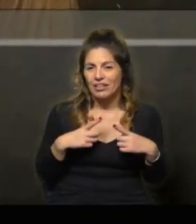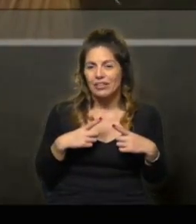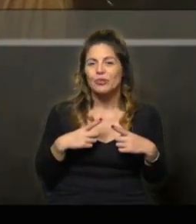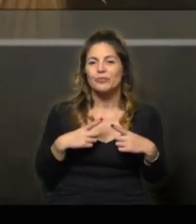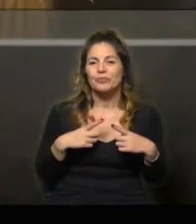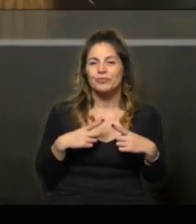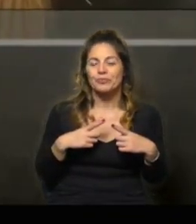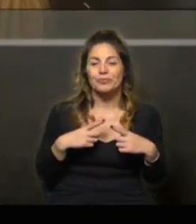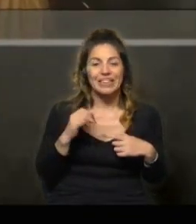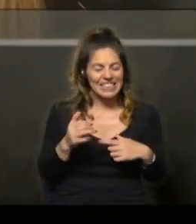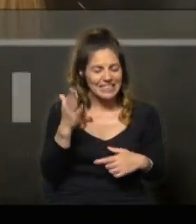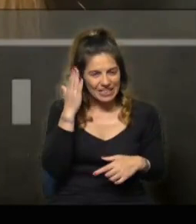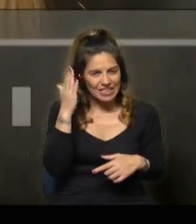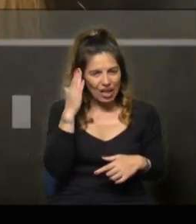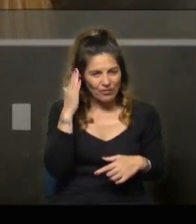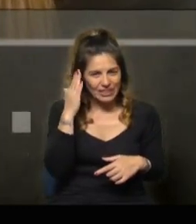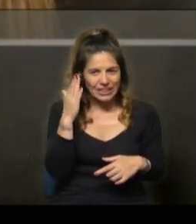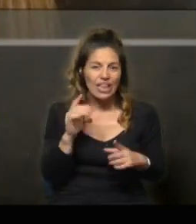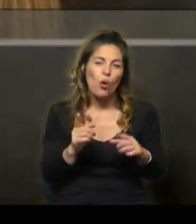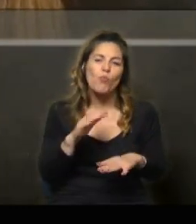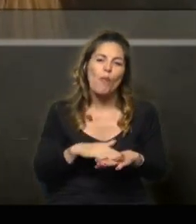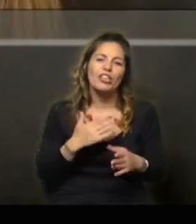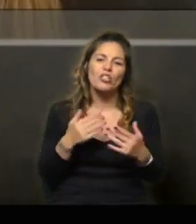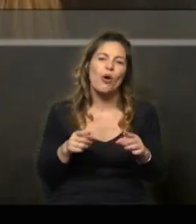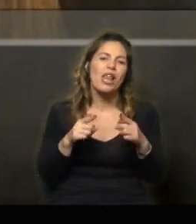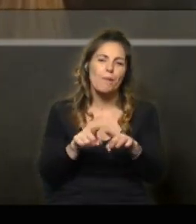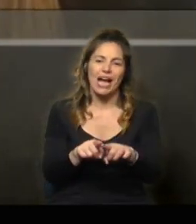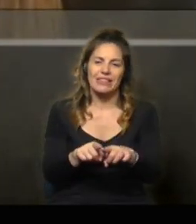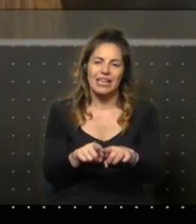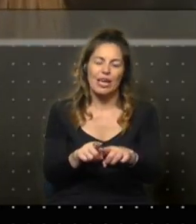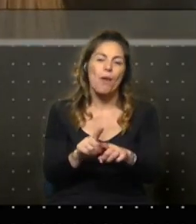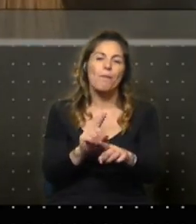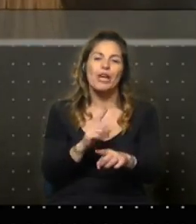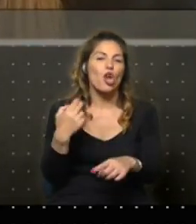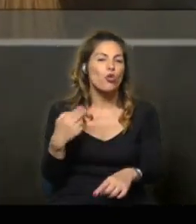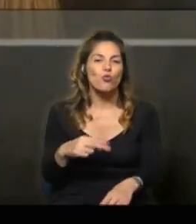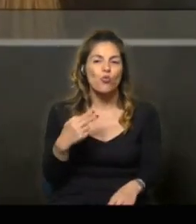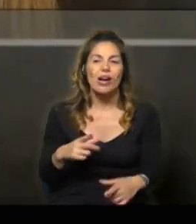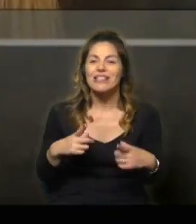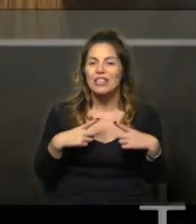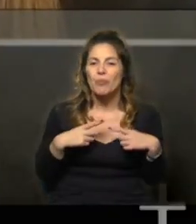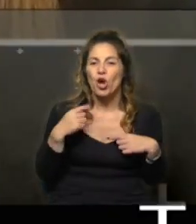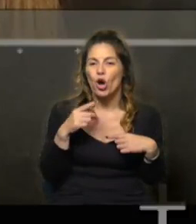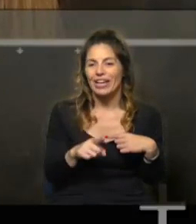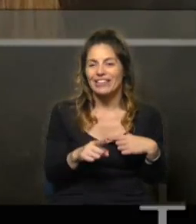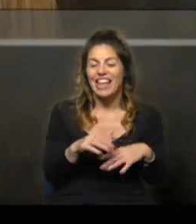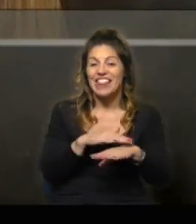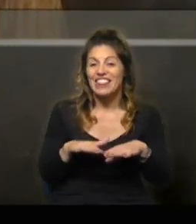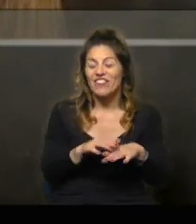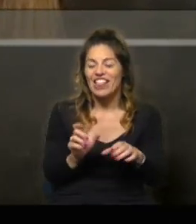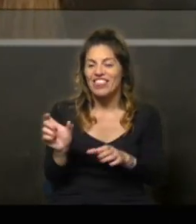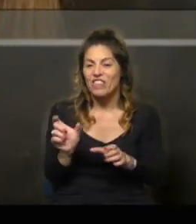Eh sí se sabía o por lo menos en algún momento se habló de un empate técnico pero nunca se esperó este este nivel de